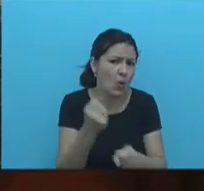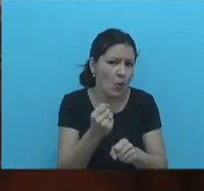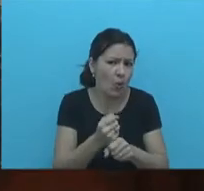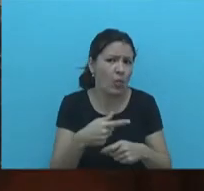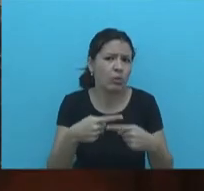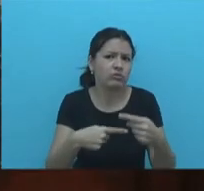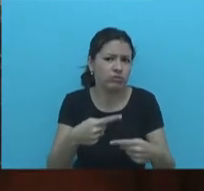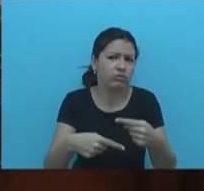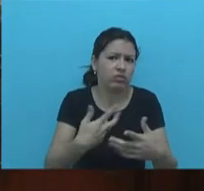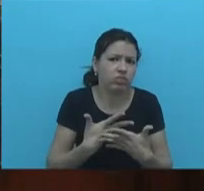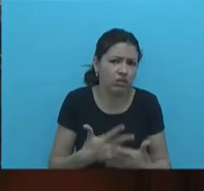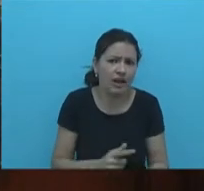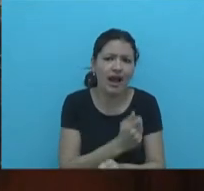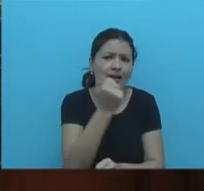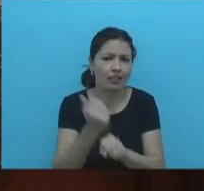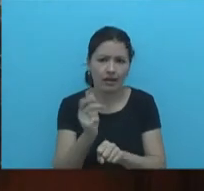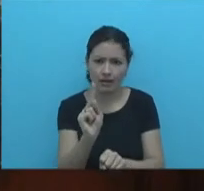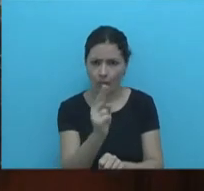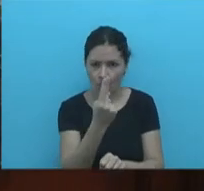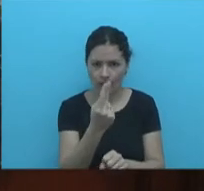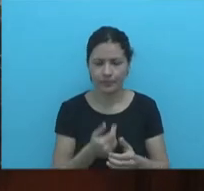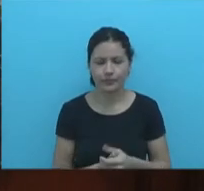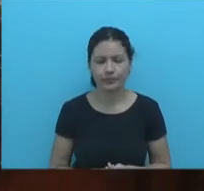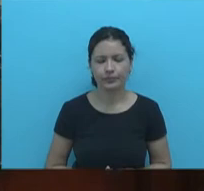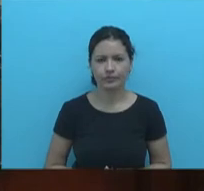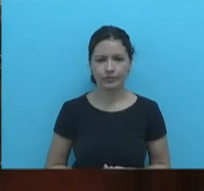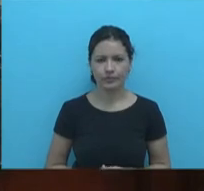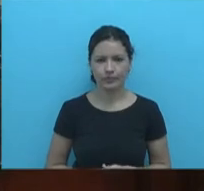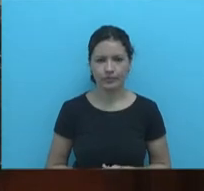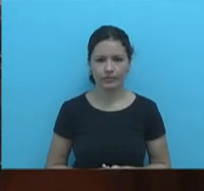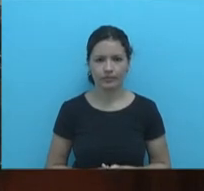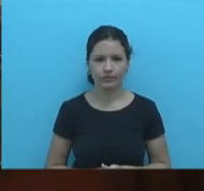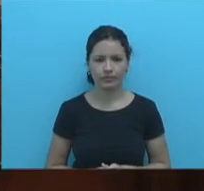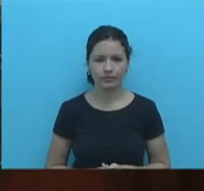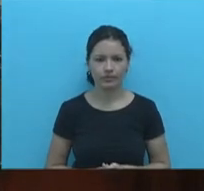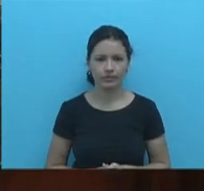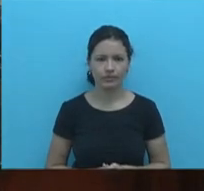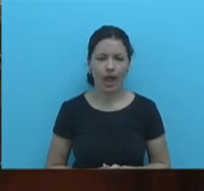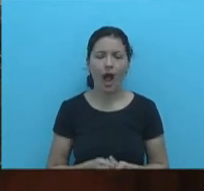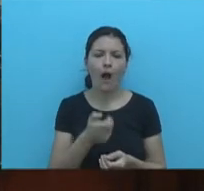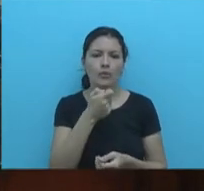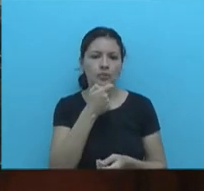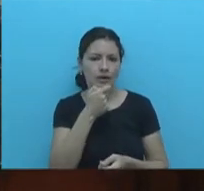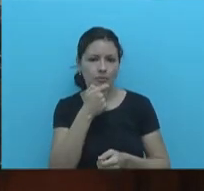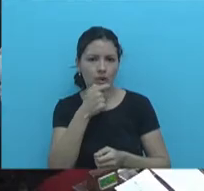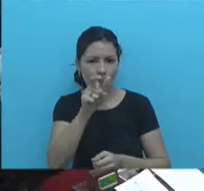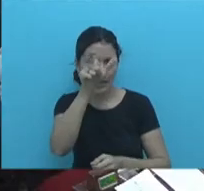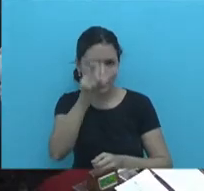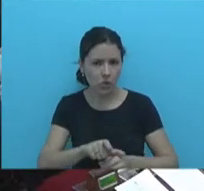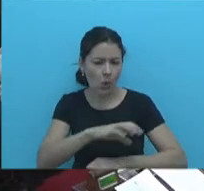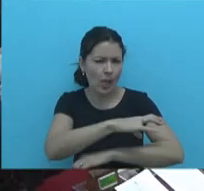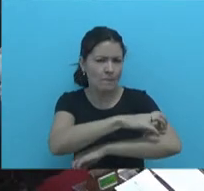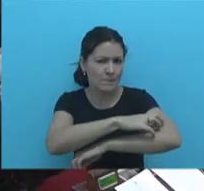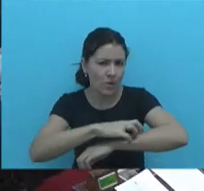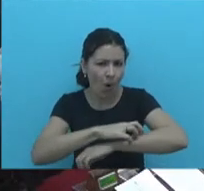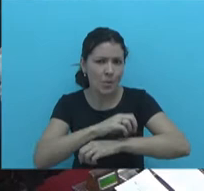Diputado Colombo, tiene la palabra. Si se trata de una persona de bajos recursos, con un trabajo informal, ¿cómo realizaría sus pagos? Porque